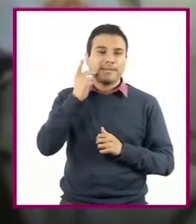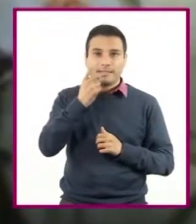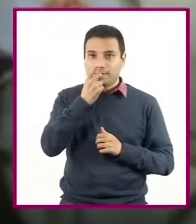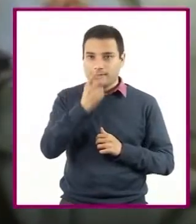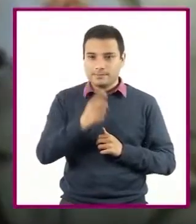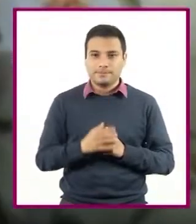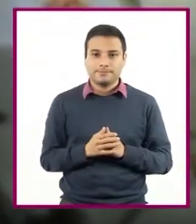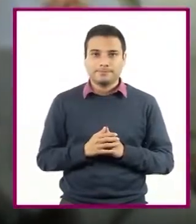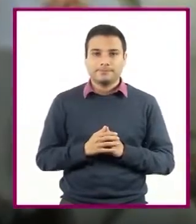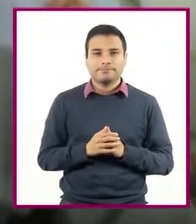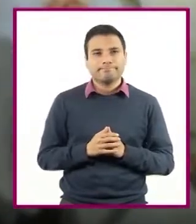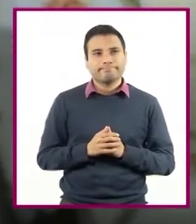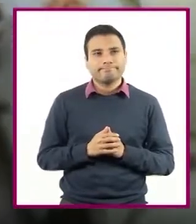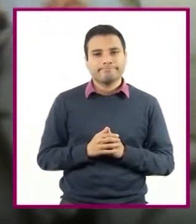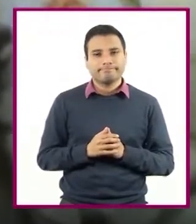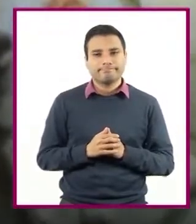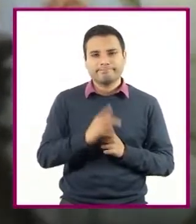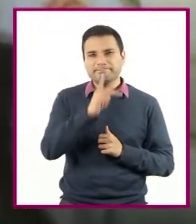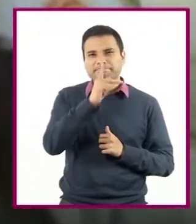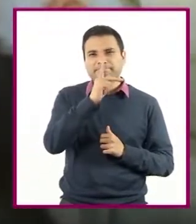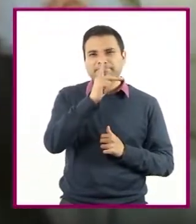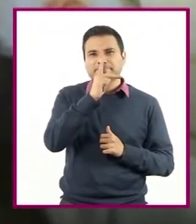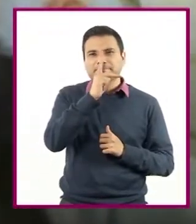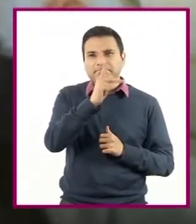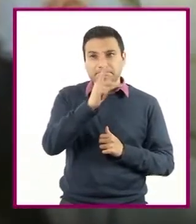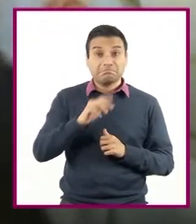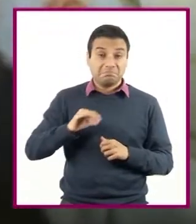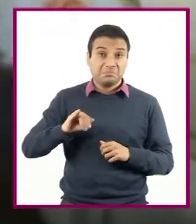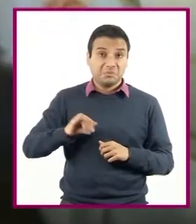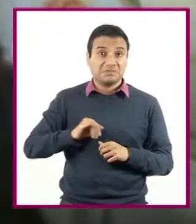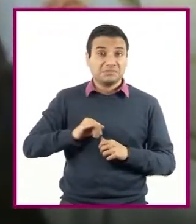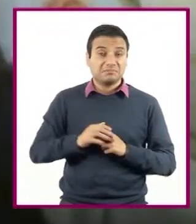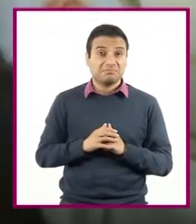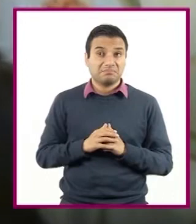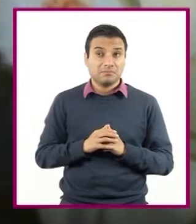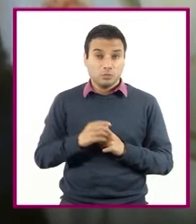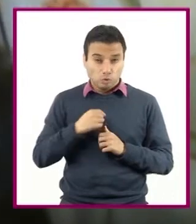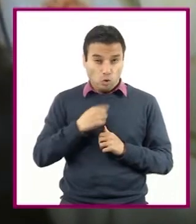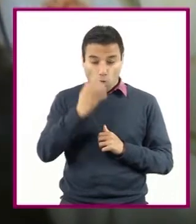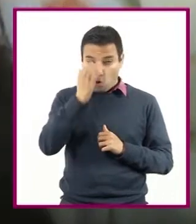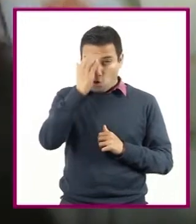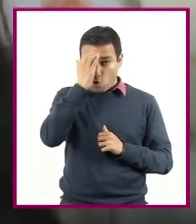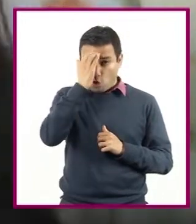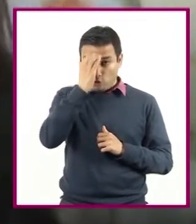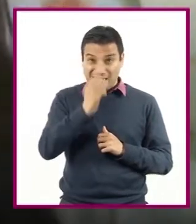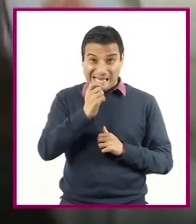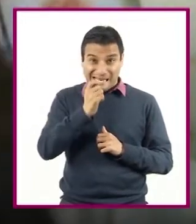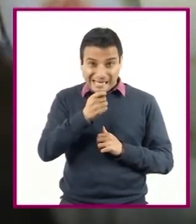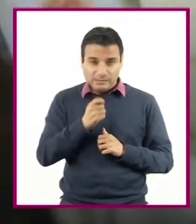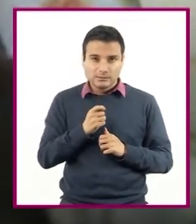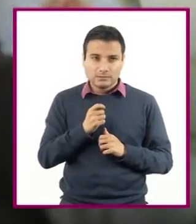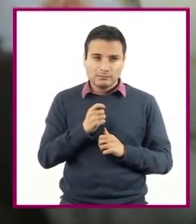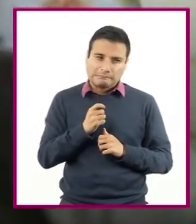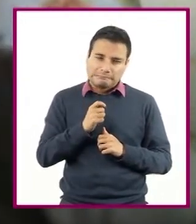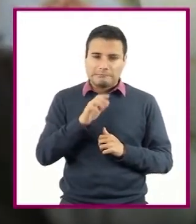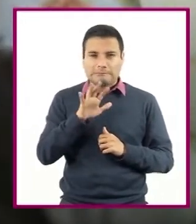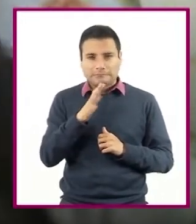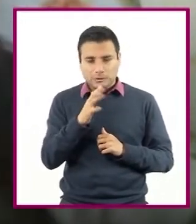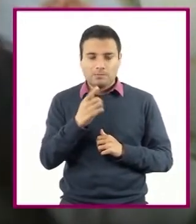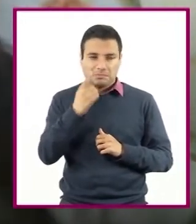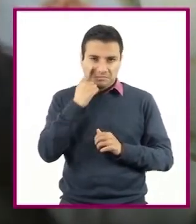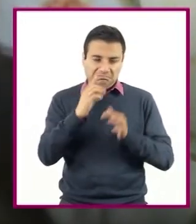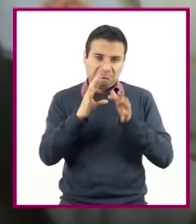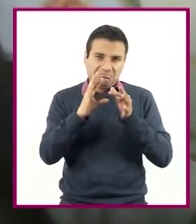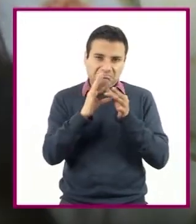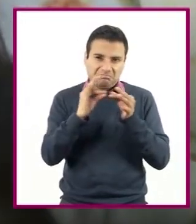Maquiavélico. Es una palabra muy interesante y aunque no conozco el significado exacto de la palabra, puedo interpretarlo como